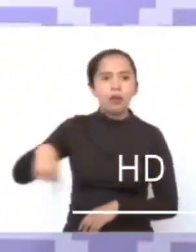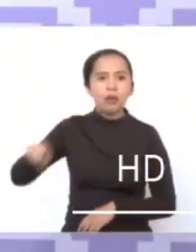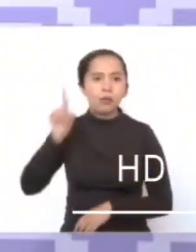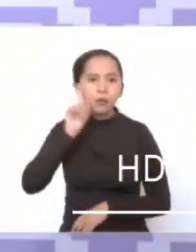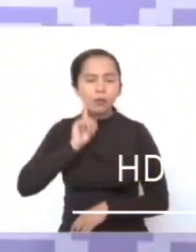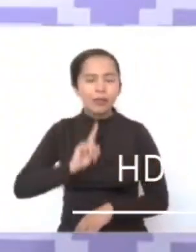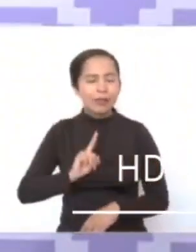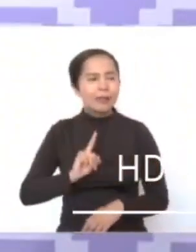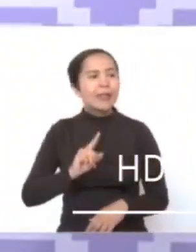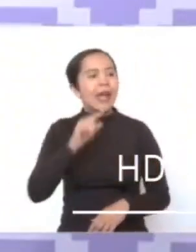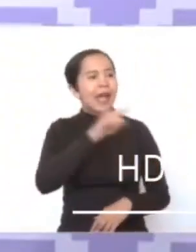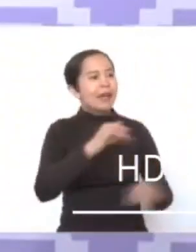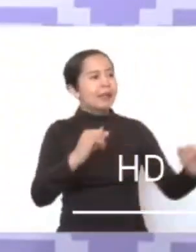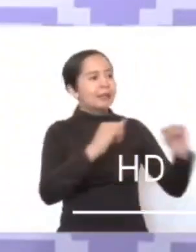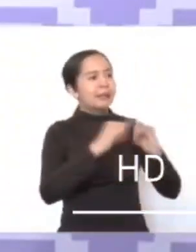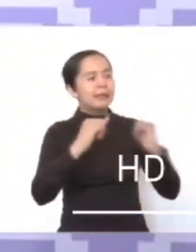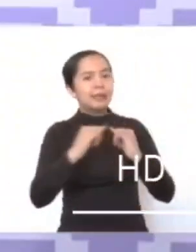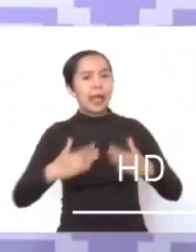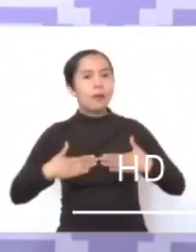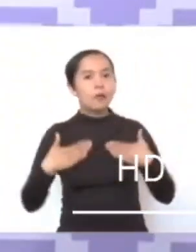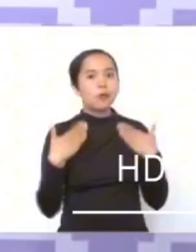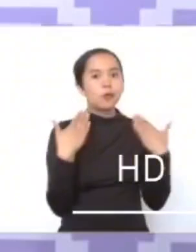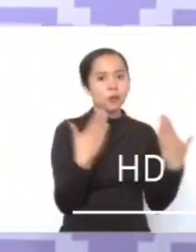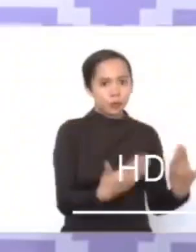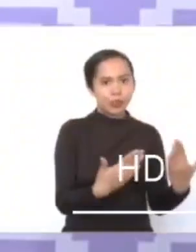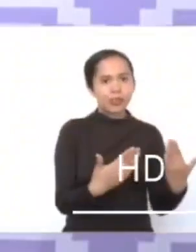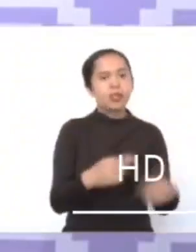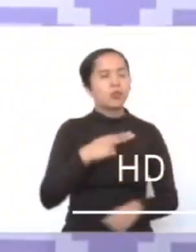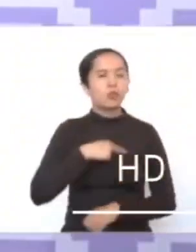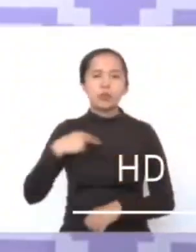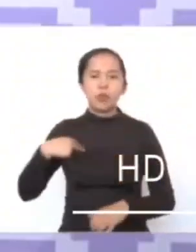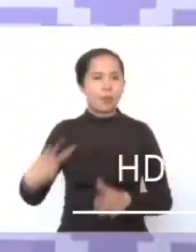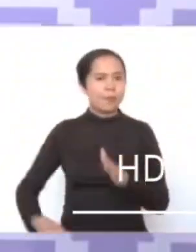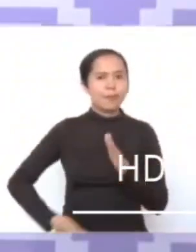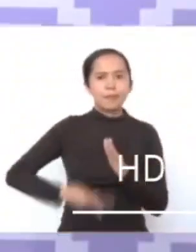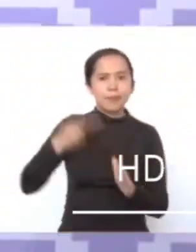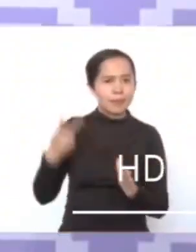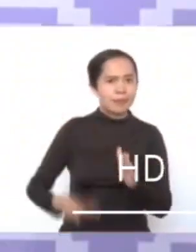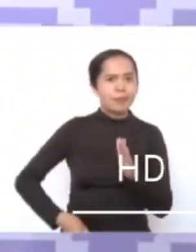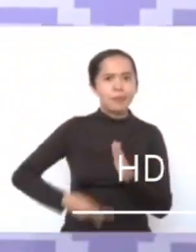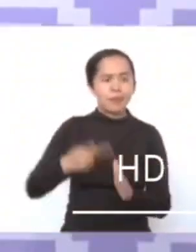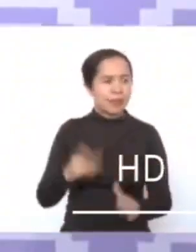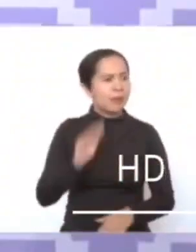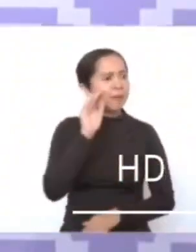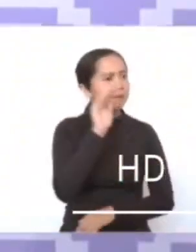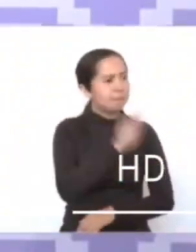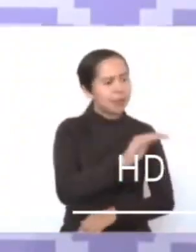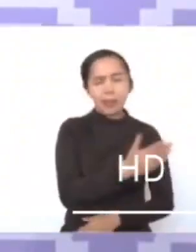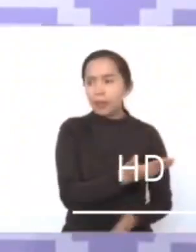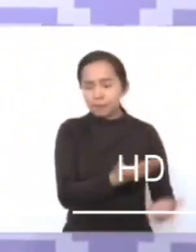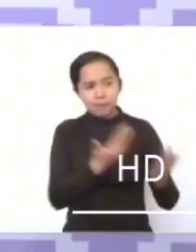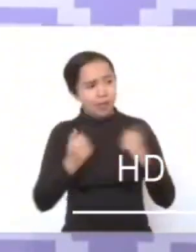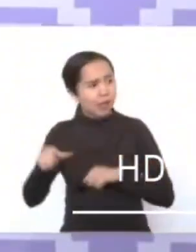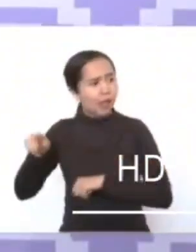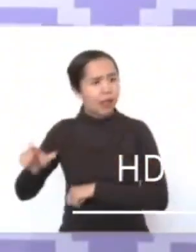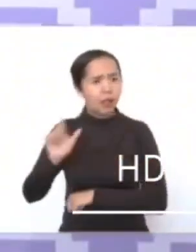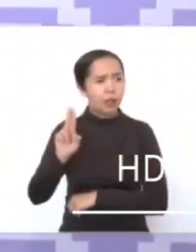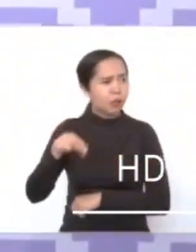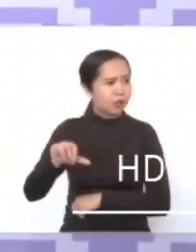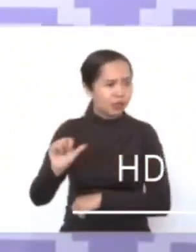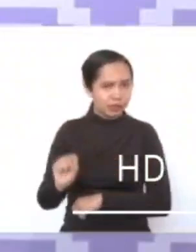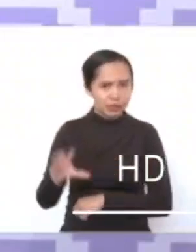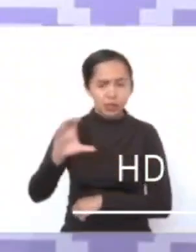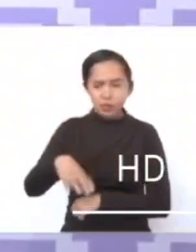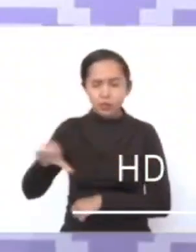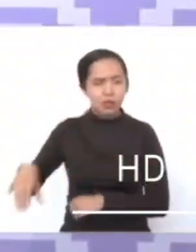teniendo confianza en las instituciones, pero seguiremos insistiendo en que acudan a las lunas, que acudan a los